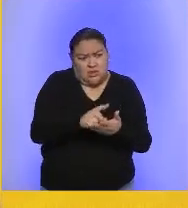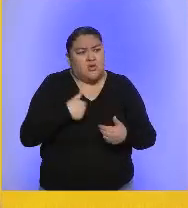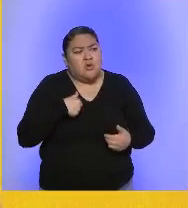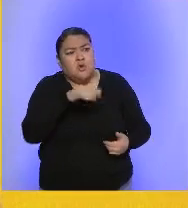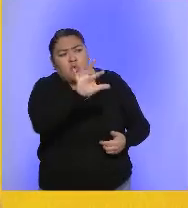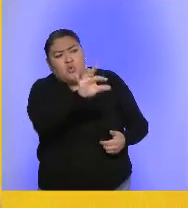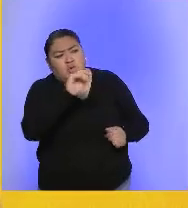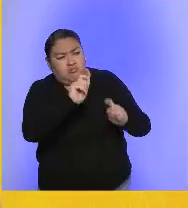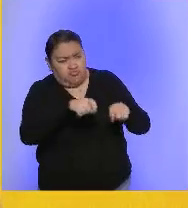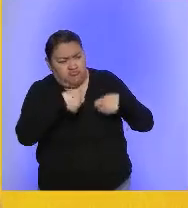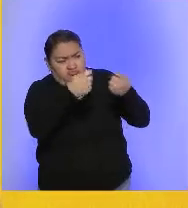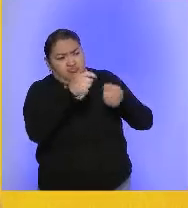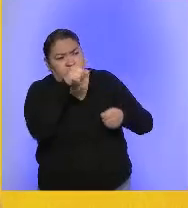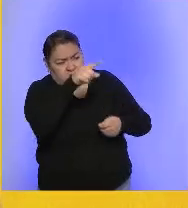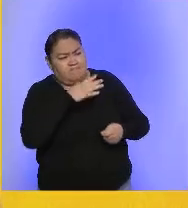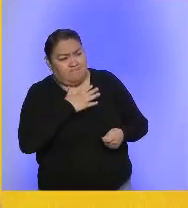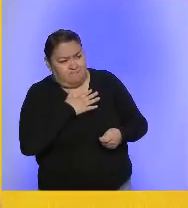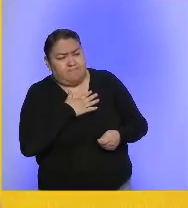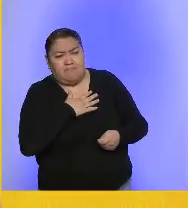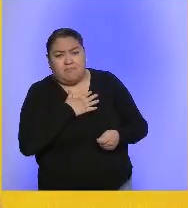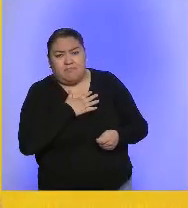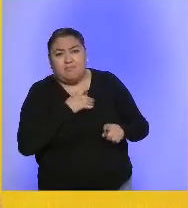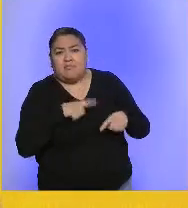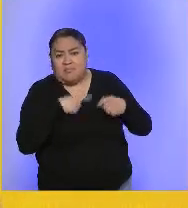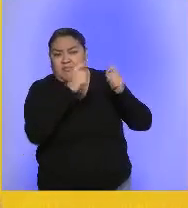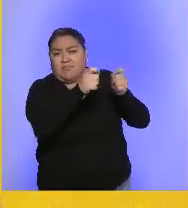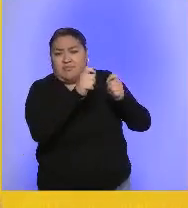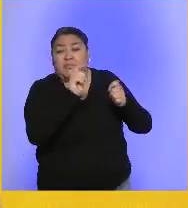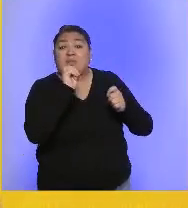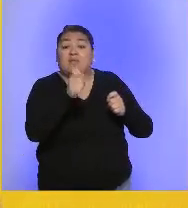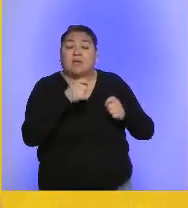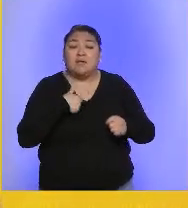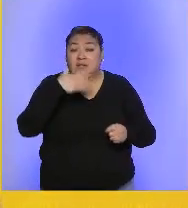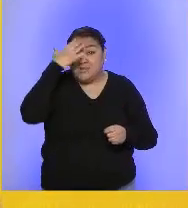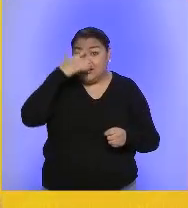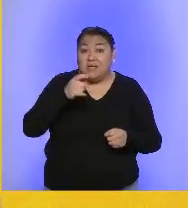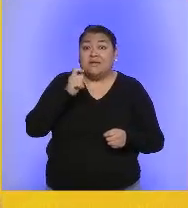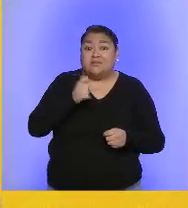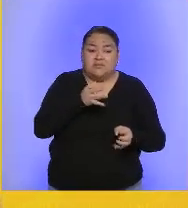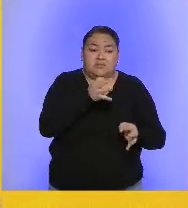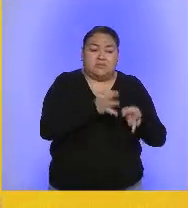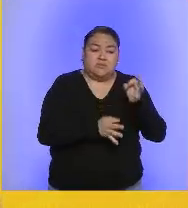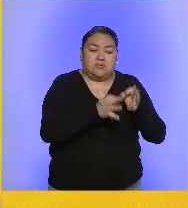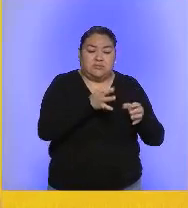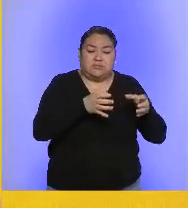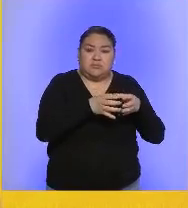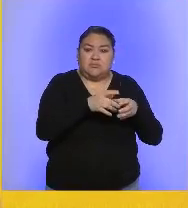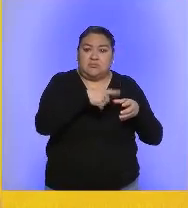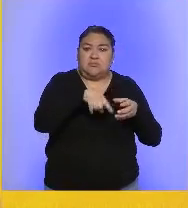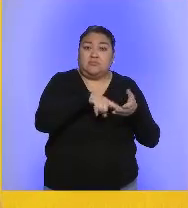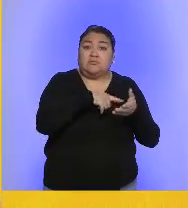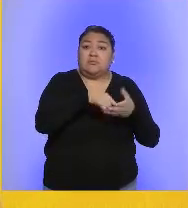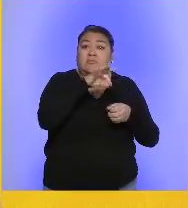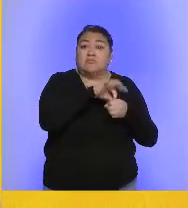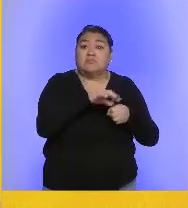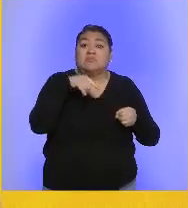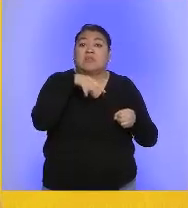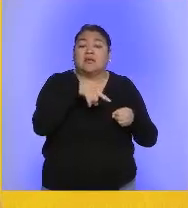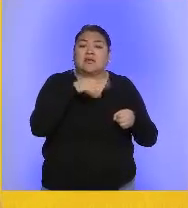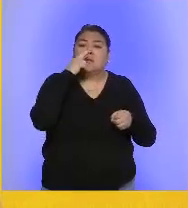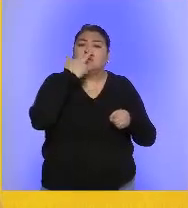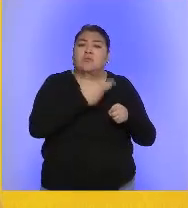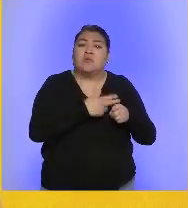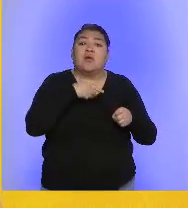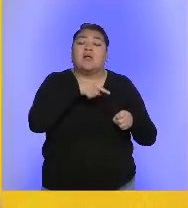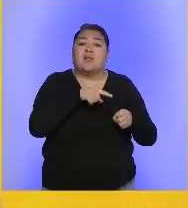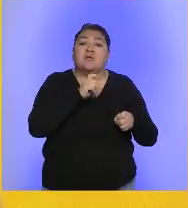papel que ha tomado los órganos jurisdiccionales electorales es lograr compensar en nuestro